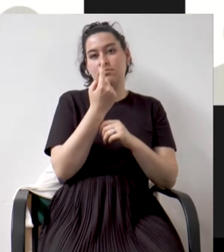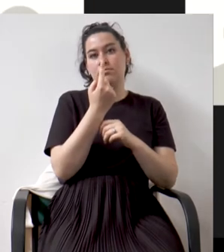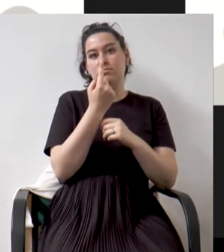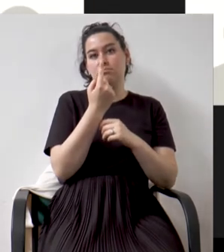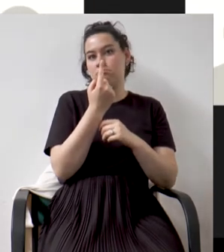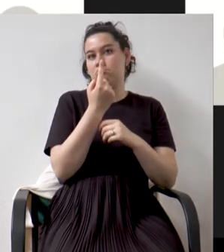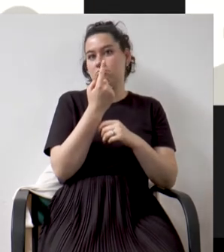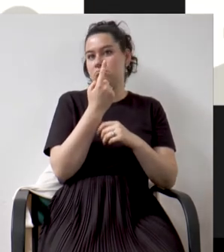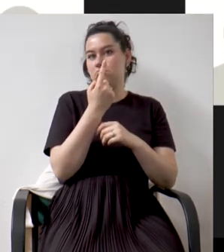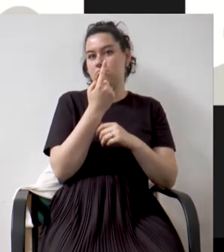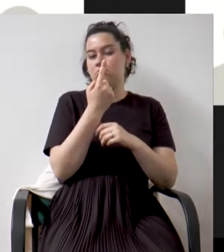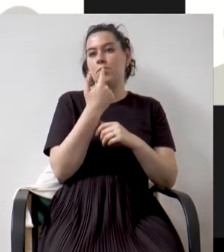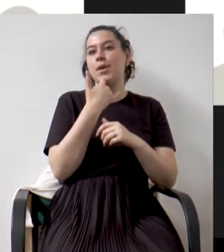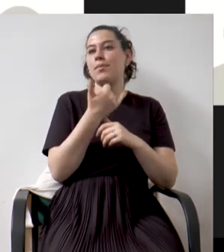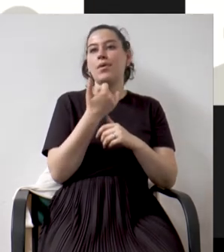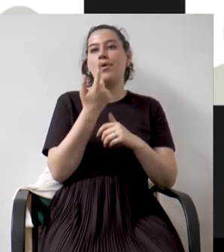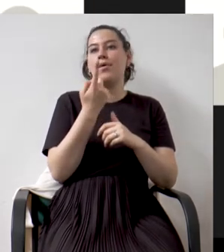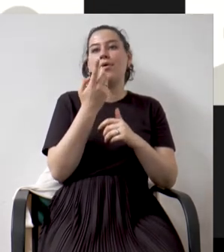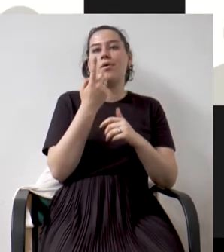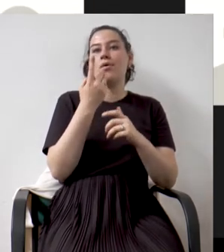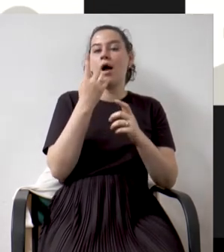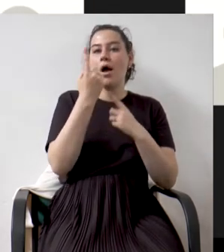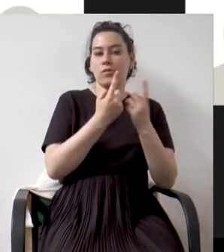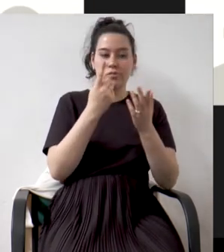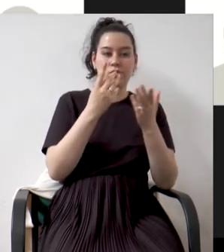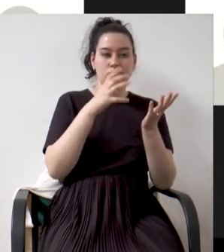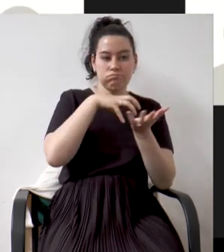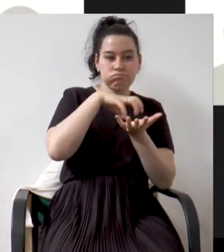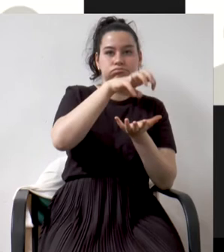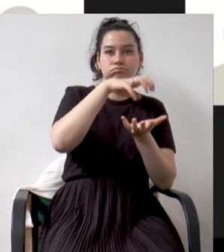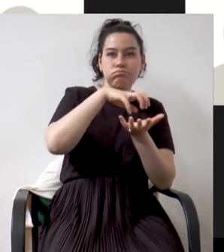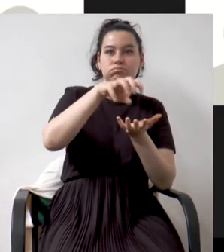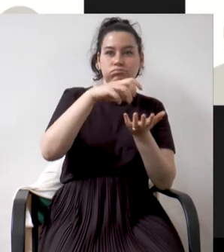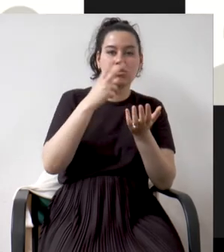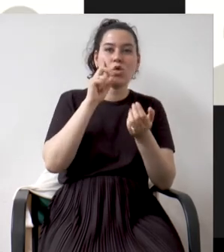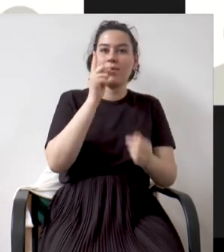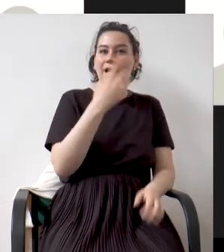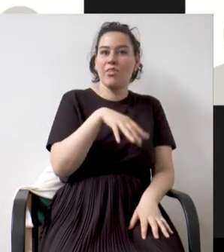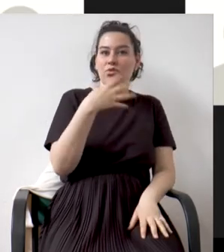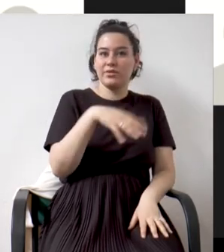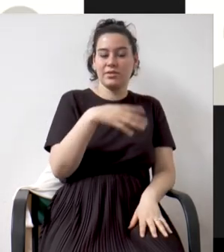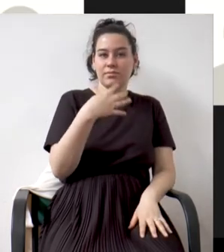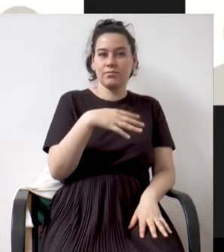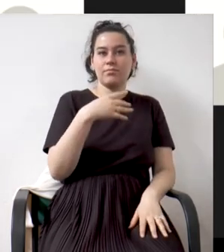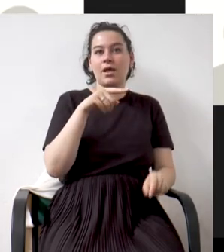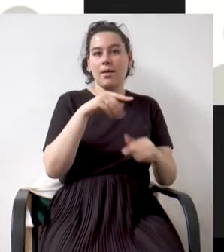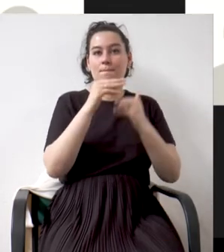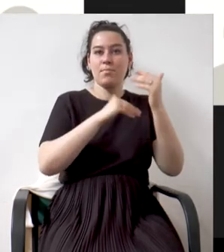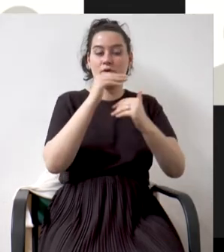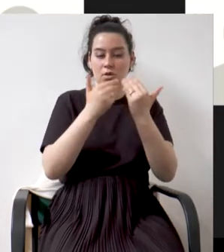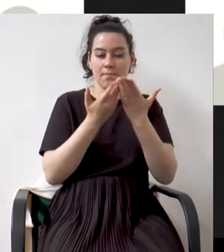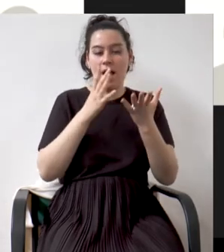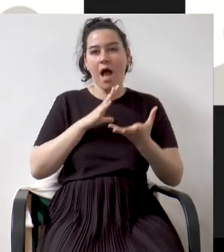sea, de departamentos ya creados por el CDC en el 2014, que están en proceso de